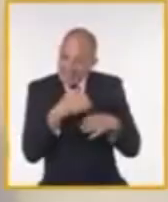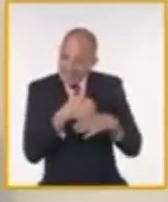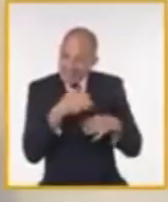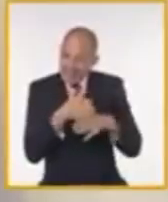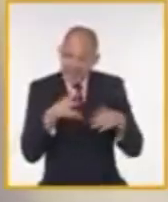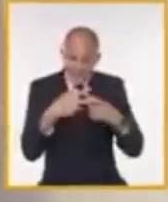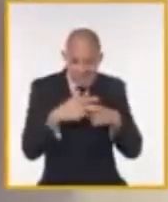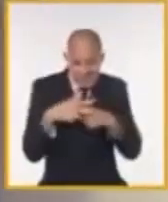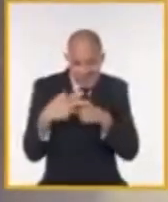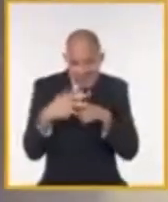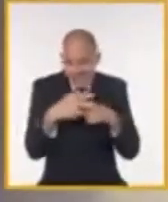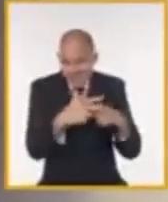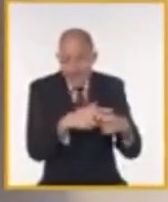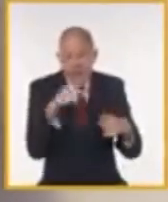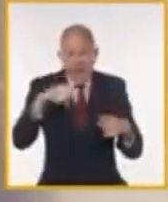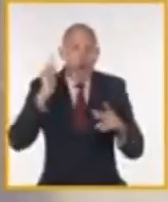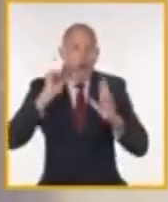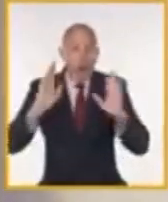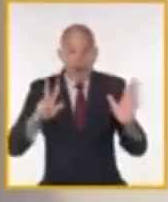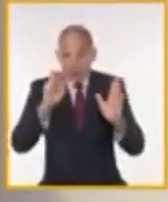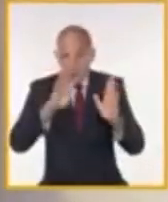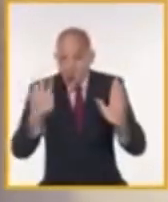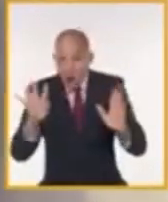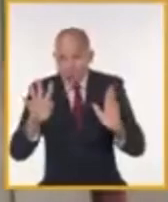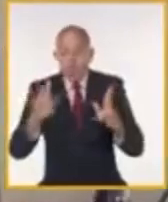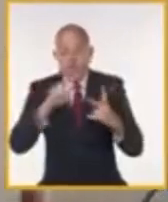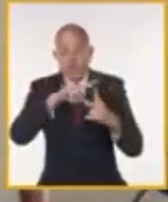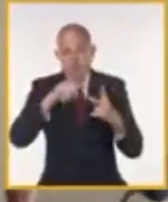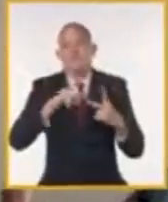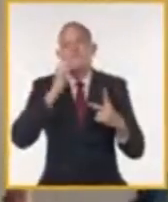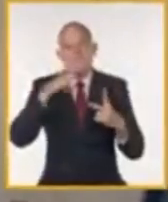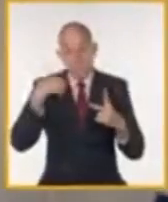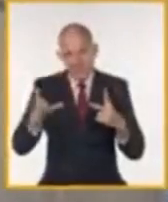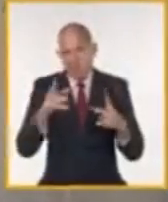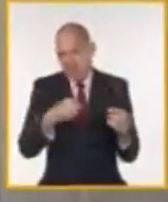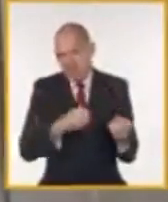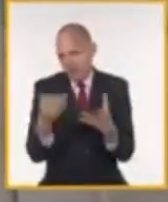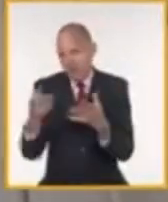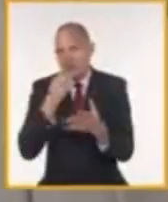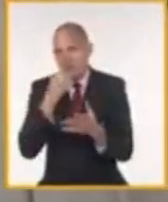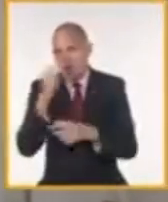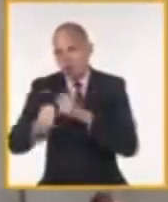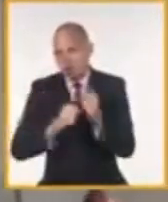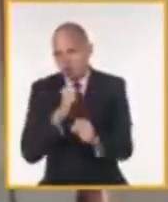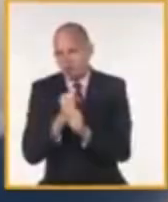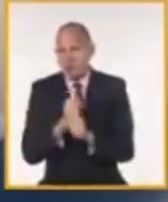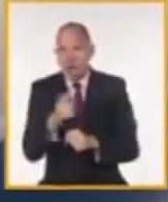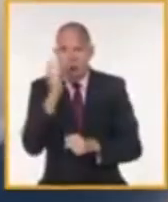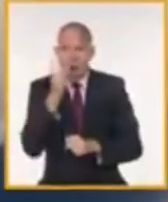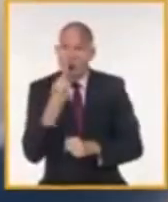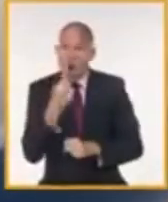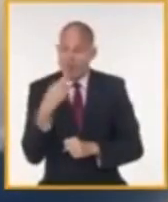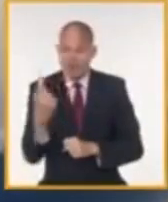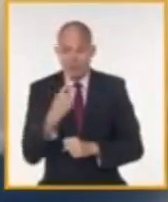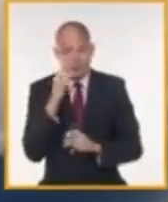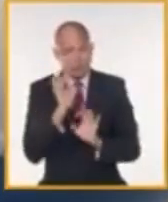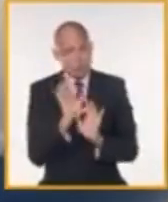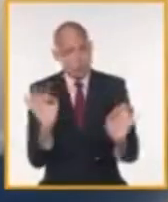para entregar este 2024 2 barcos más a pesar de las carencias. Nosotros velamos mucho por la calidad de los productos,